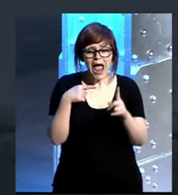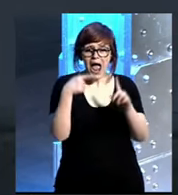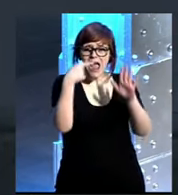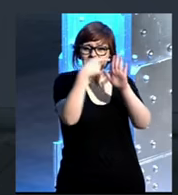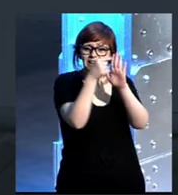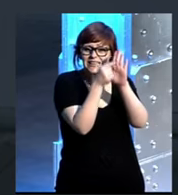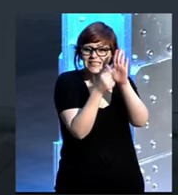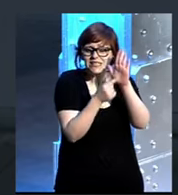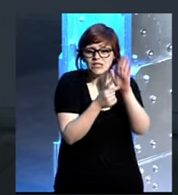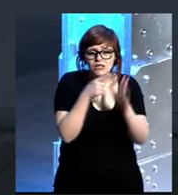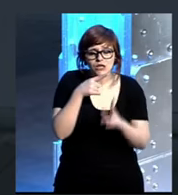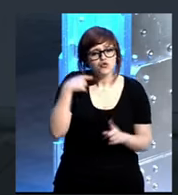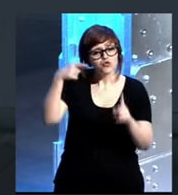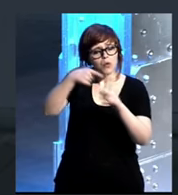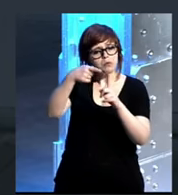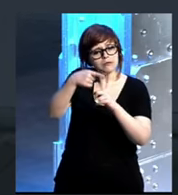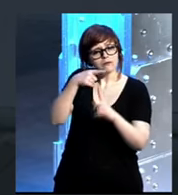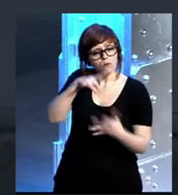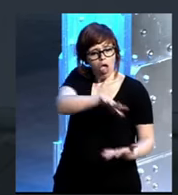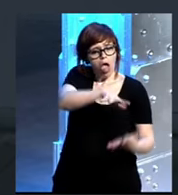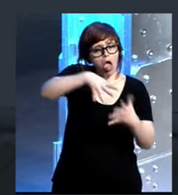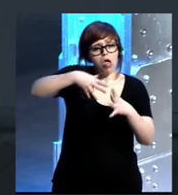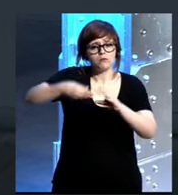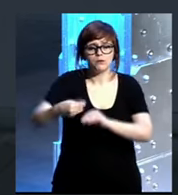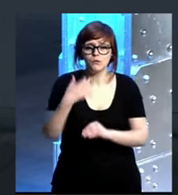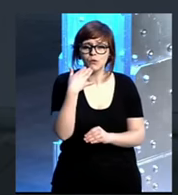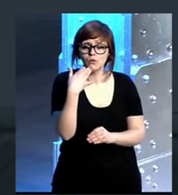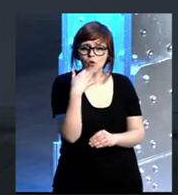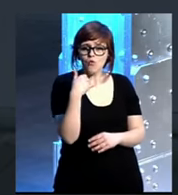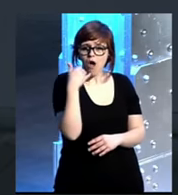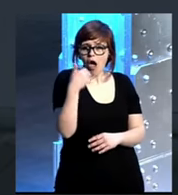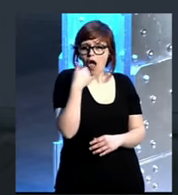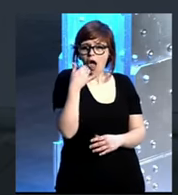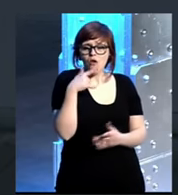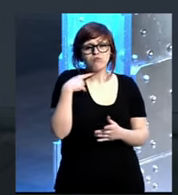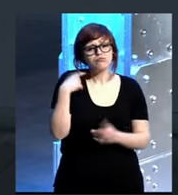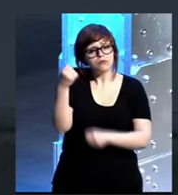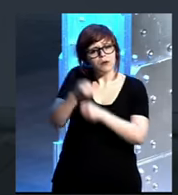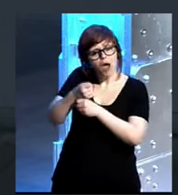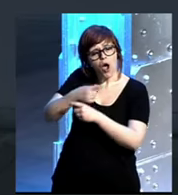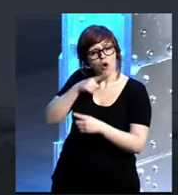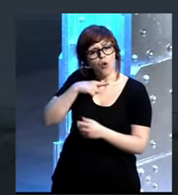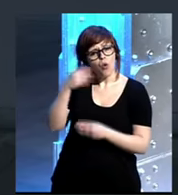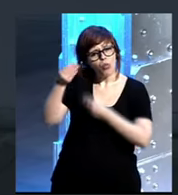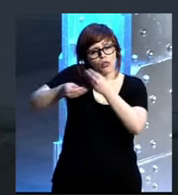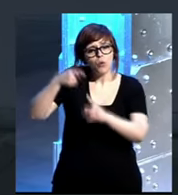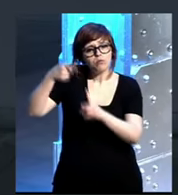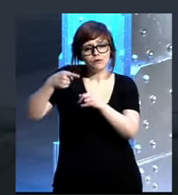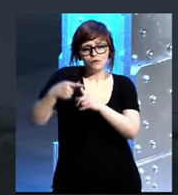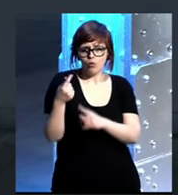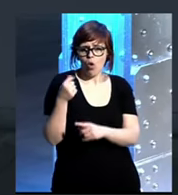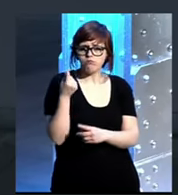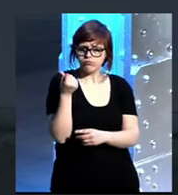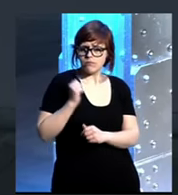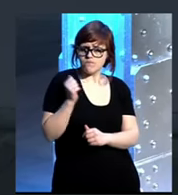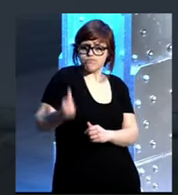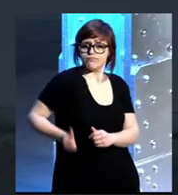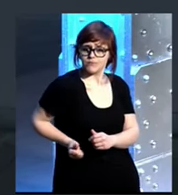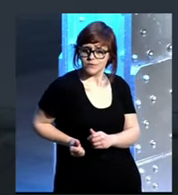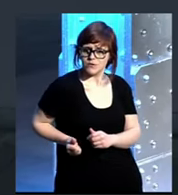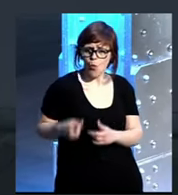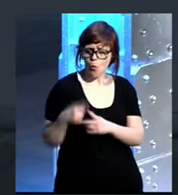ejemplo, tú te puedes mover con una operación que genera un gran margen, pero a lo mejor hay que moverse con muchas operaciones que generan